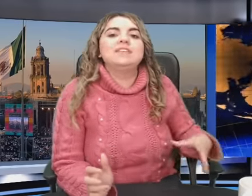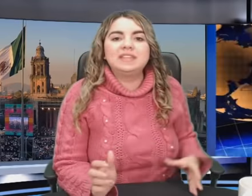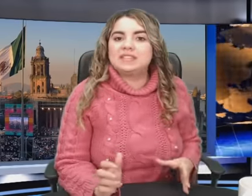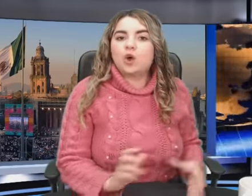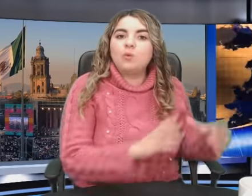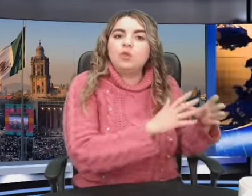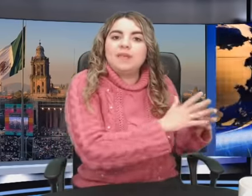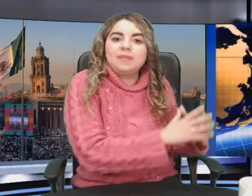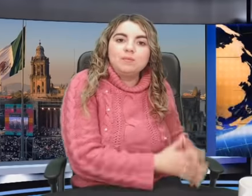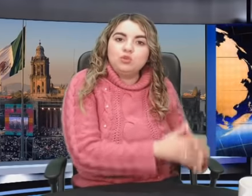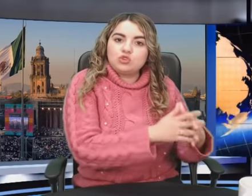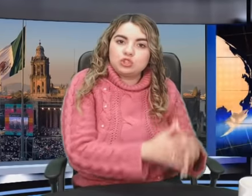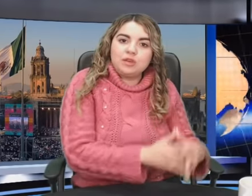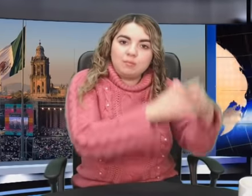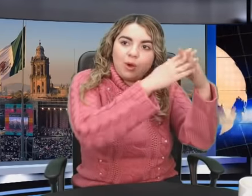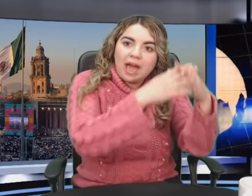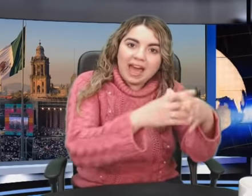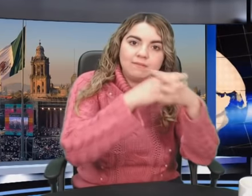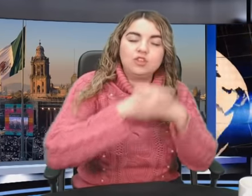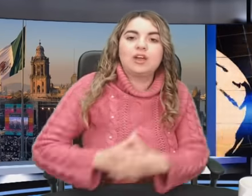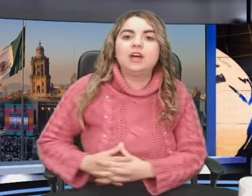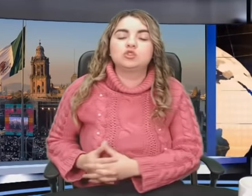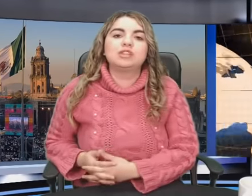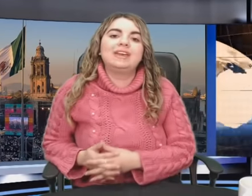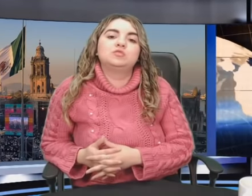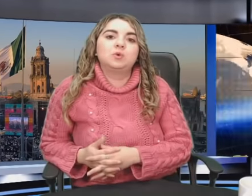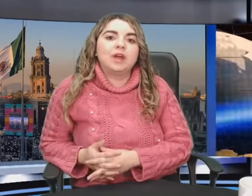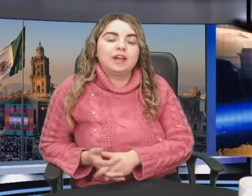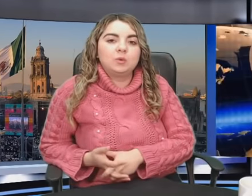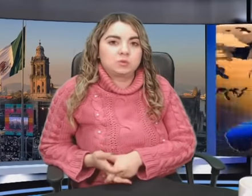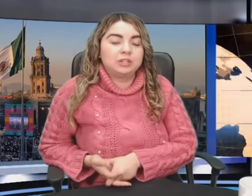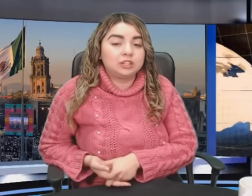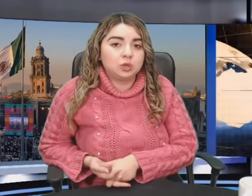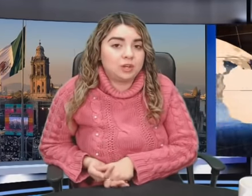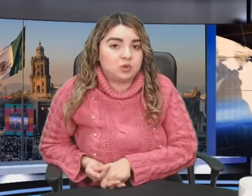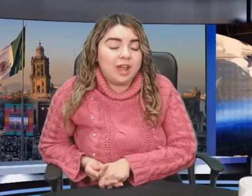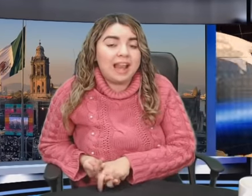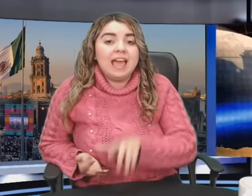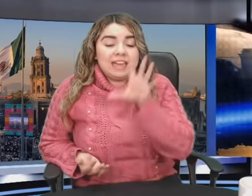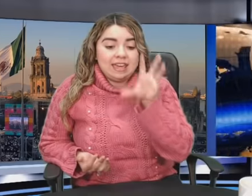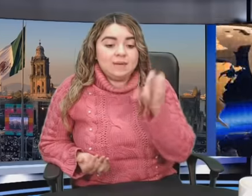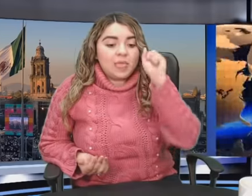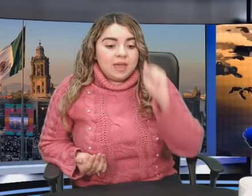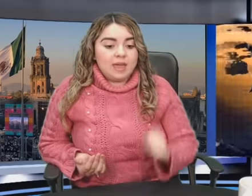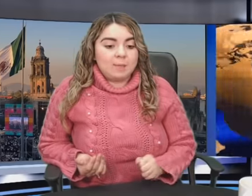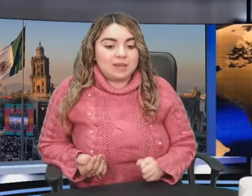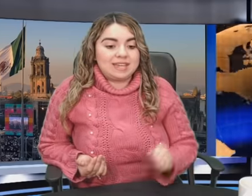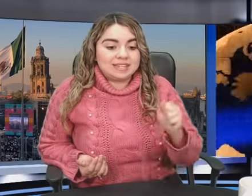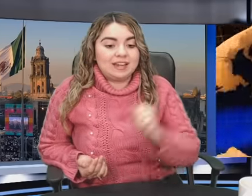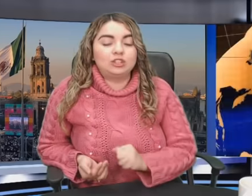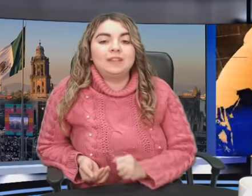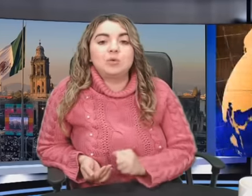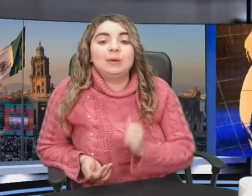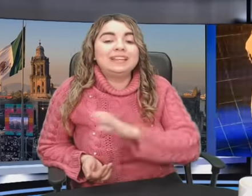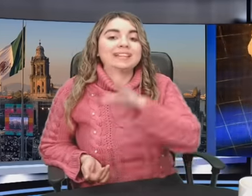en evidencia cómo durante mucho tiempo ha habido casos de espionaje en nuestro territorio nacional. Y pues en